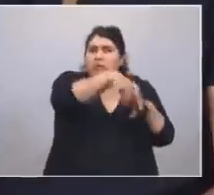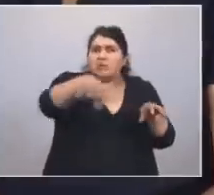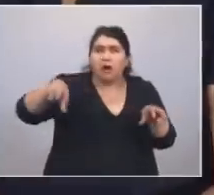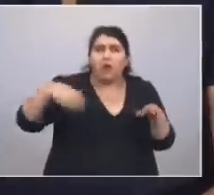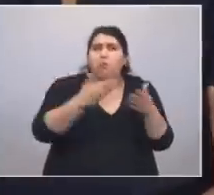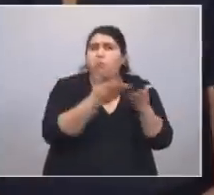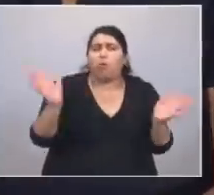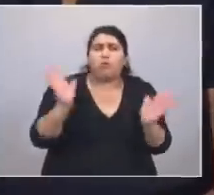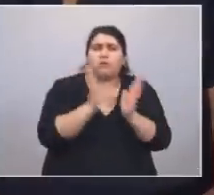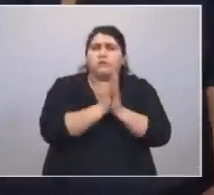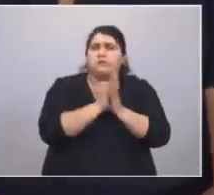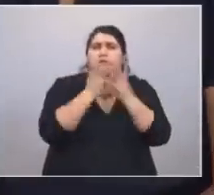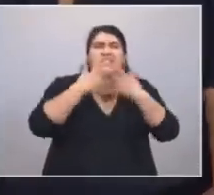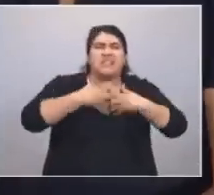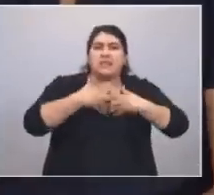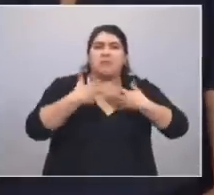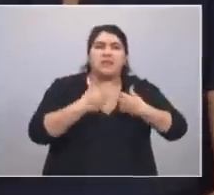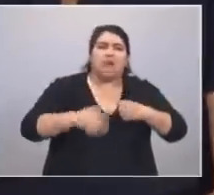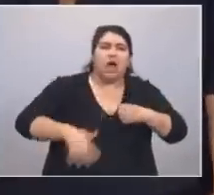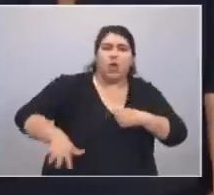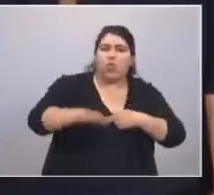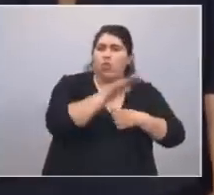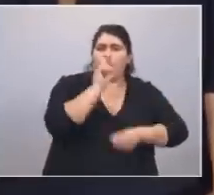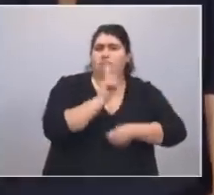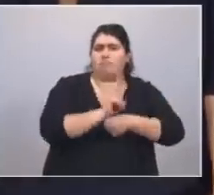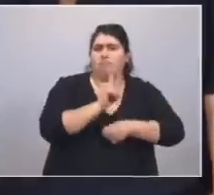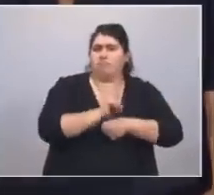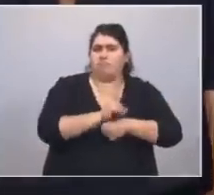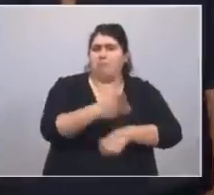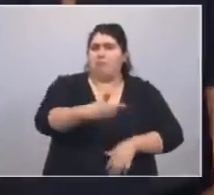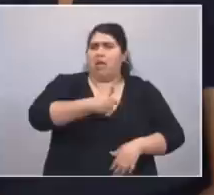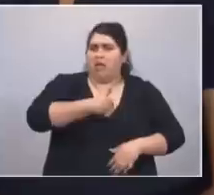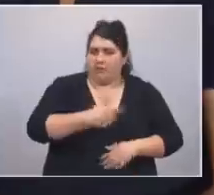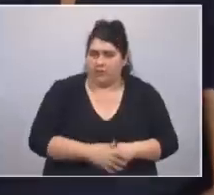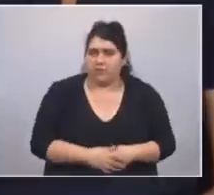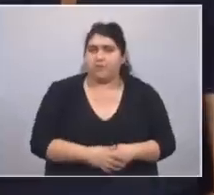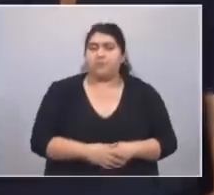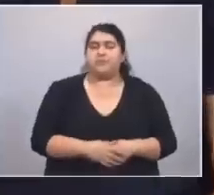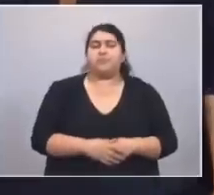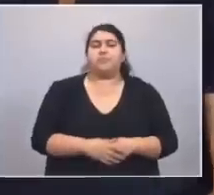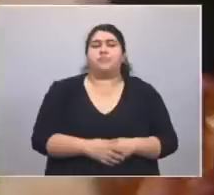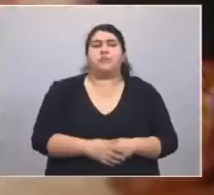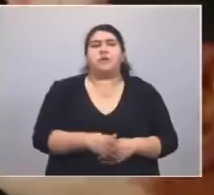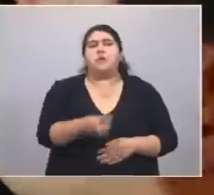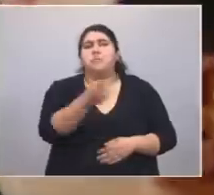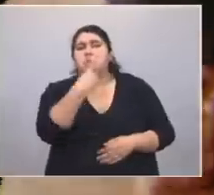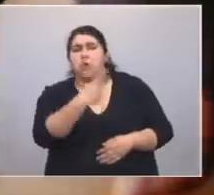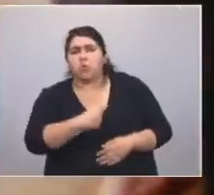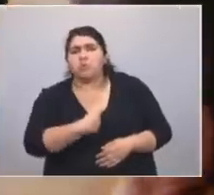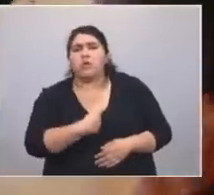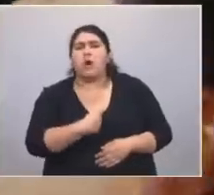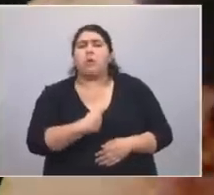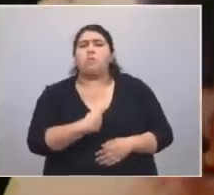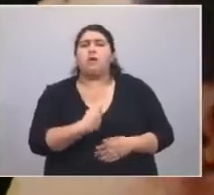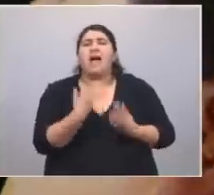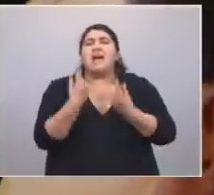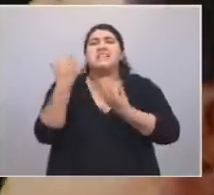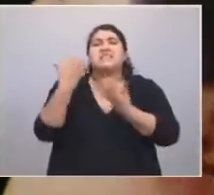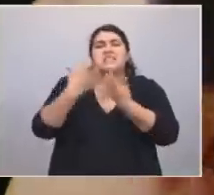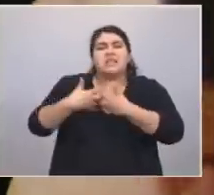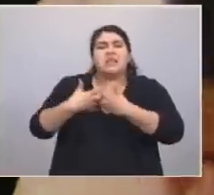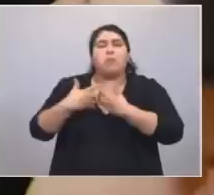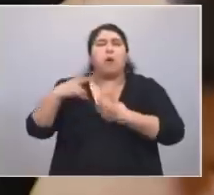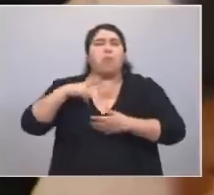público, me contaban cuánto cuesta el sistema privado